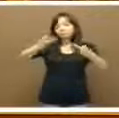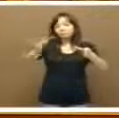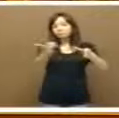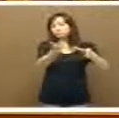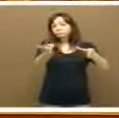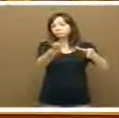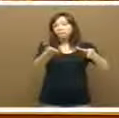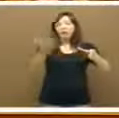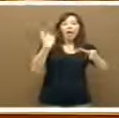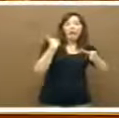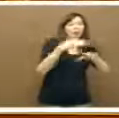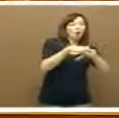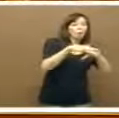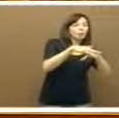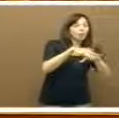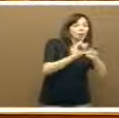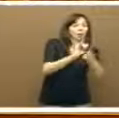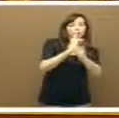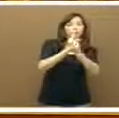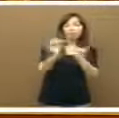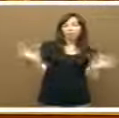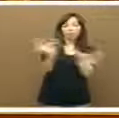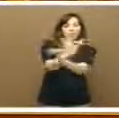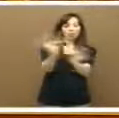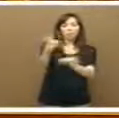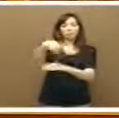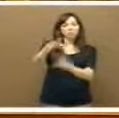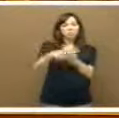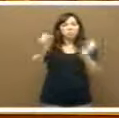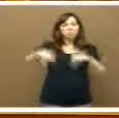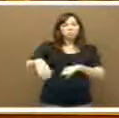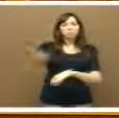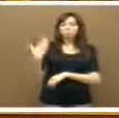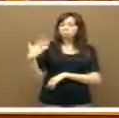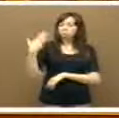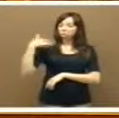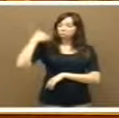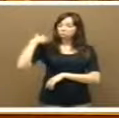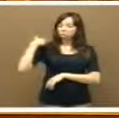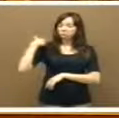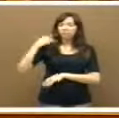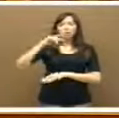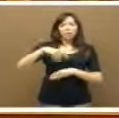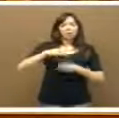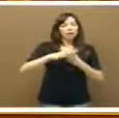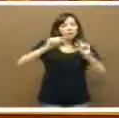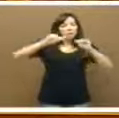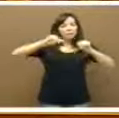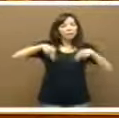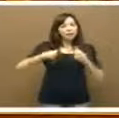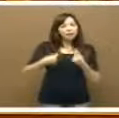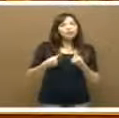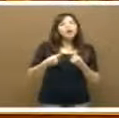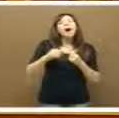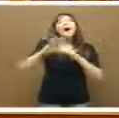oposición cuando era Gobierno, ustedes que ahora son Gobierno en la oposición, ustedes lo pactaron en su momento y lo llevaron incluso al texto constitucional